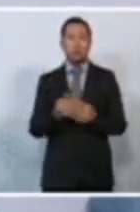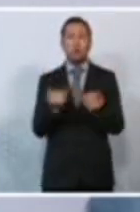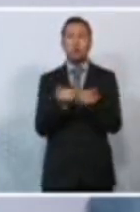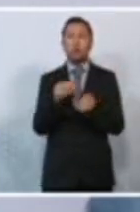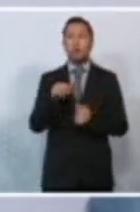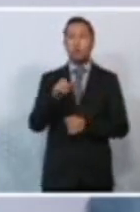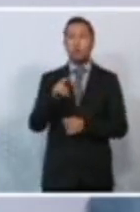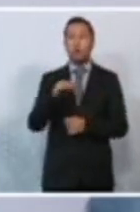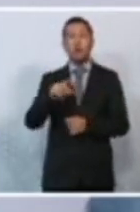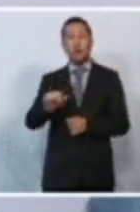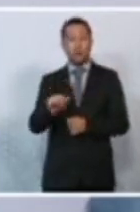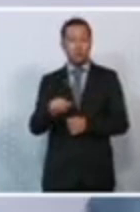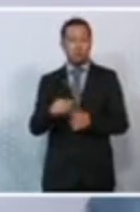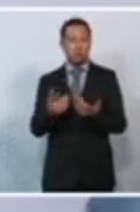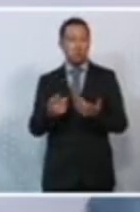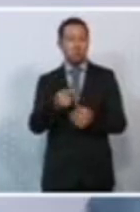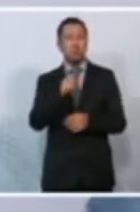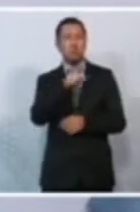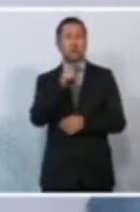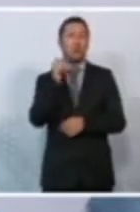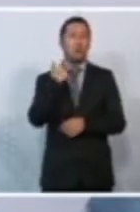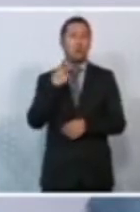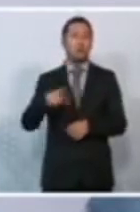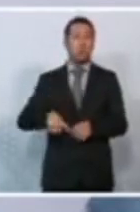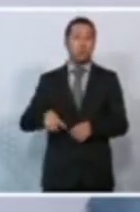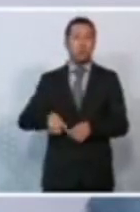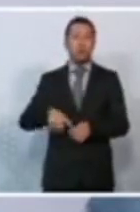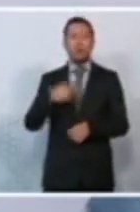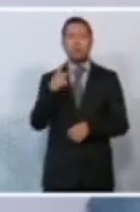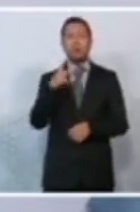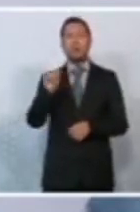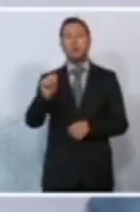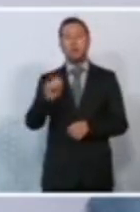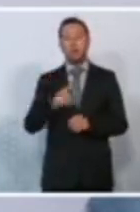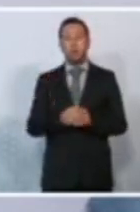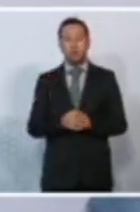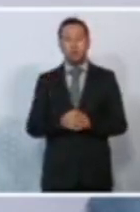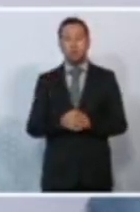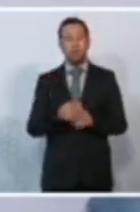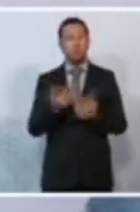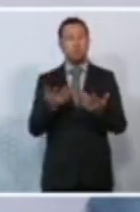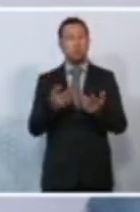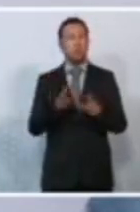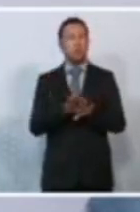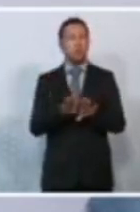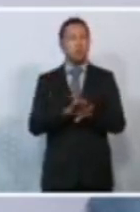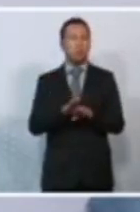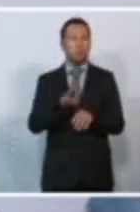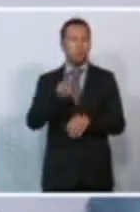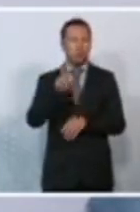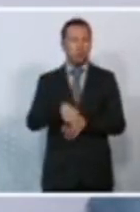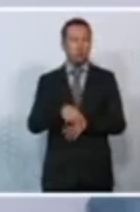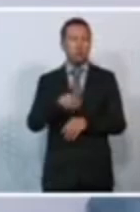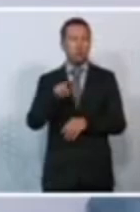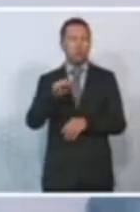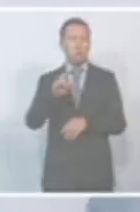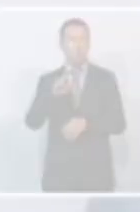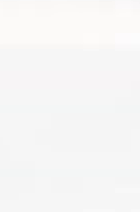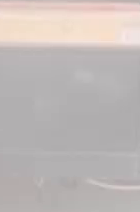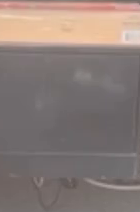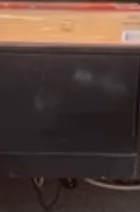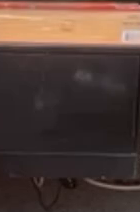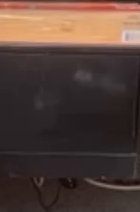de Morena, con camiseta emecista, y a un expresidente municipal del PT. ¿De qué oposición a Morena estamos